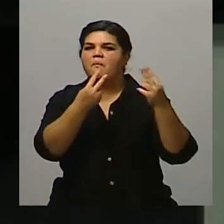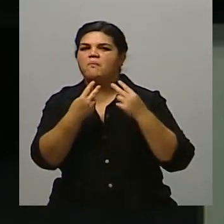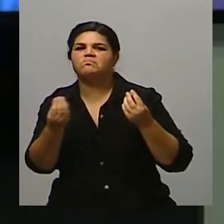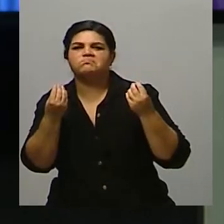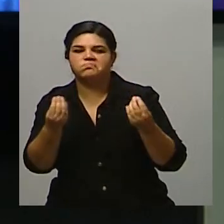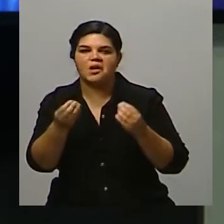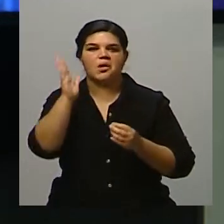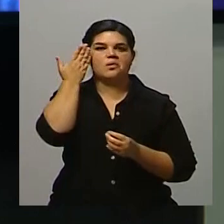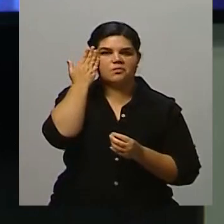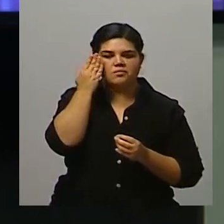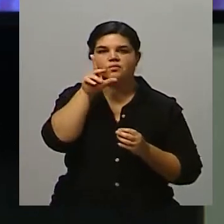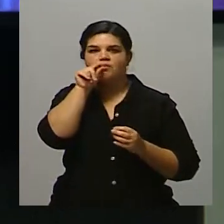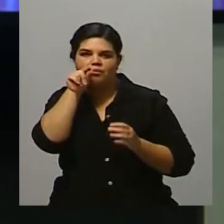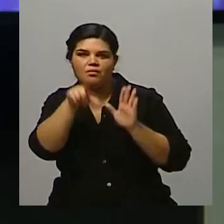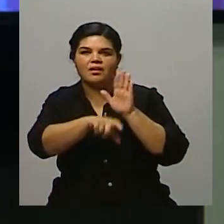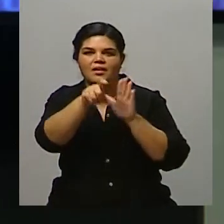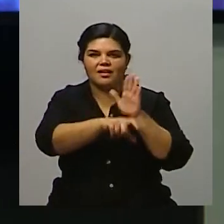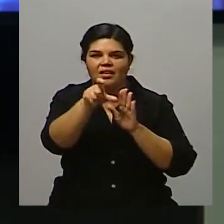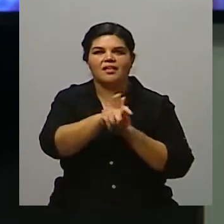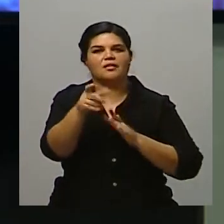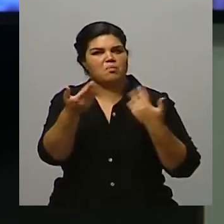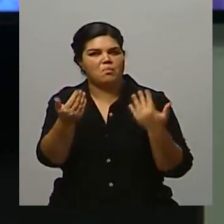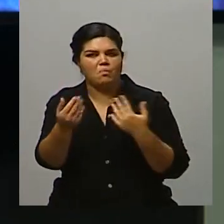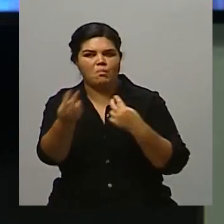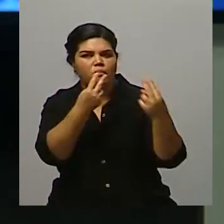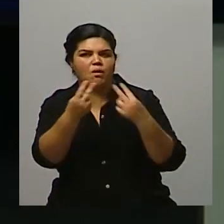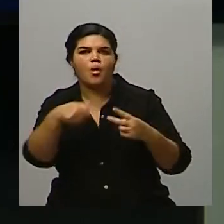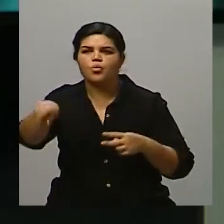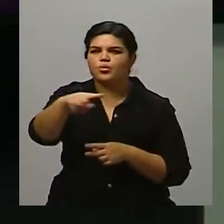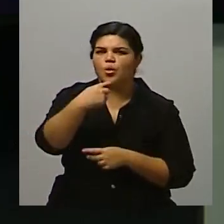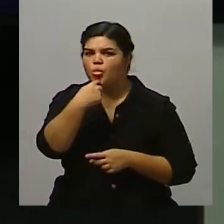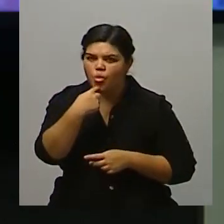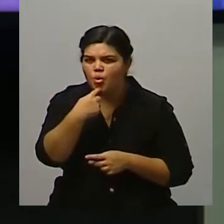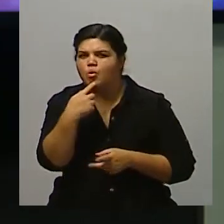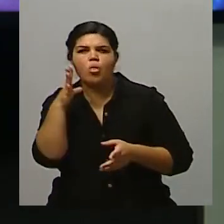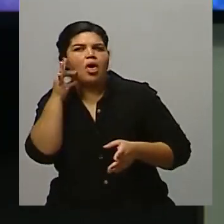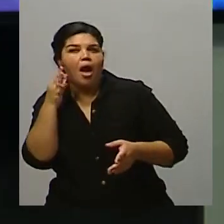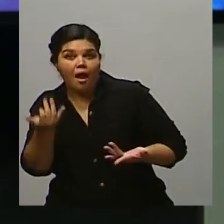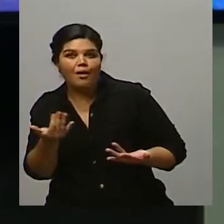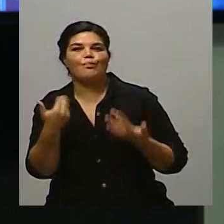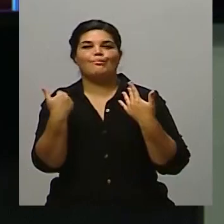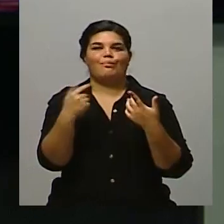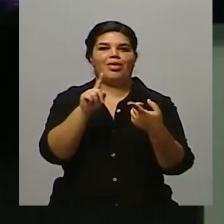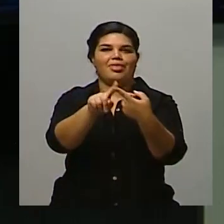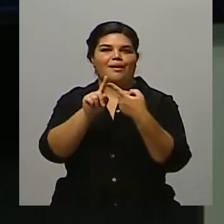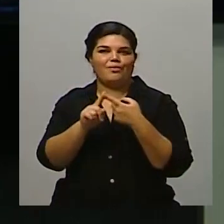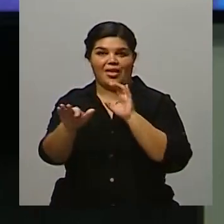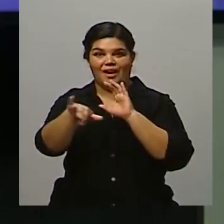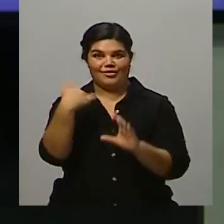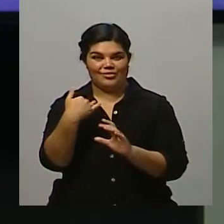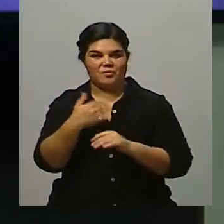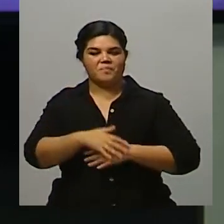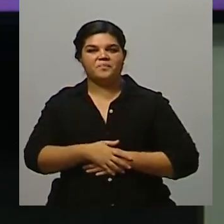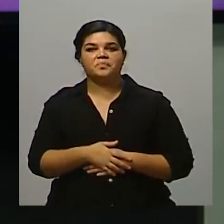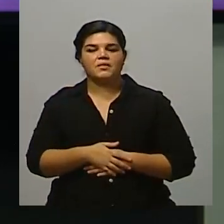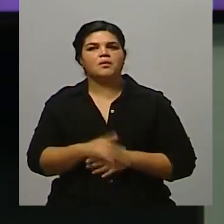en Instagram, en Facebook. Y si tienen alguna inquietud o quieren que tratemos algún tema específicamente, lo pueden, por supuesto, proponer. Seguimos hablando